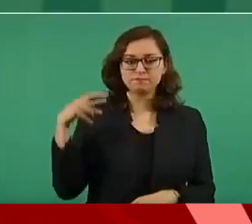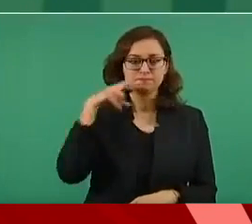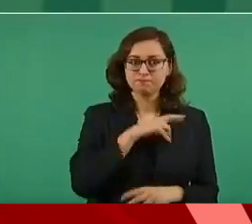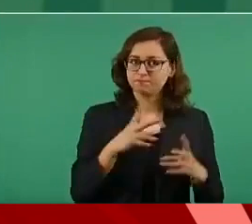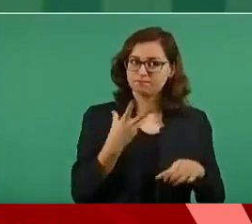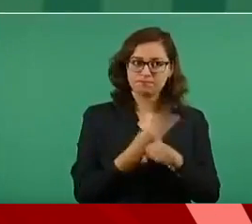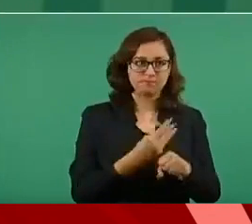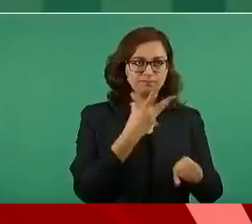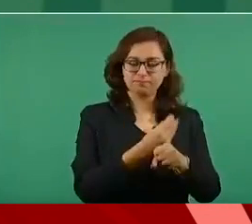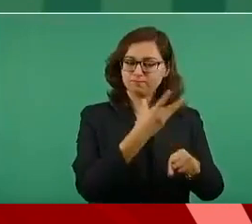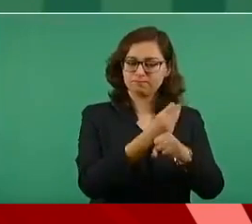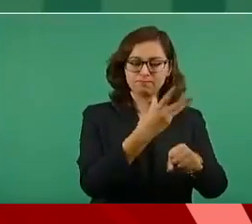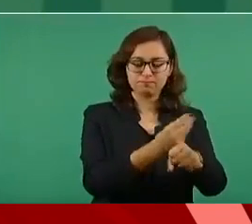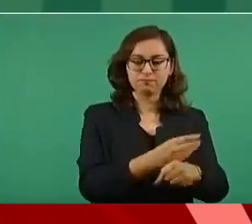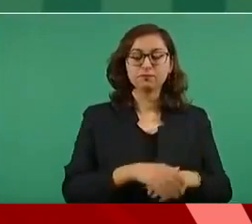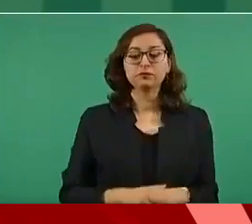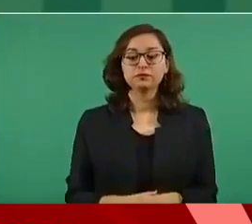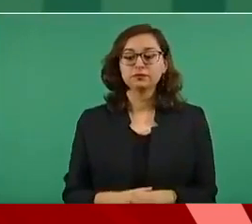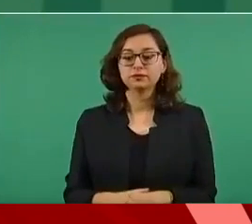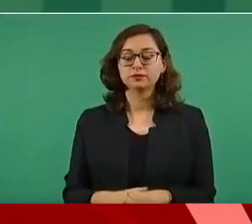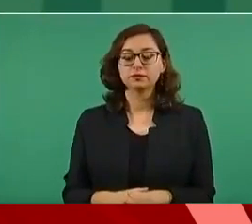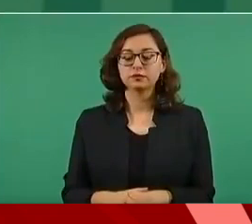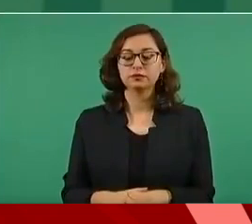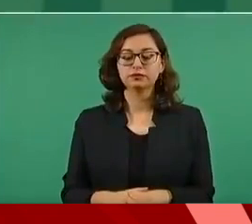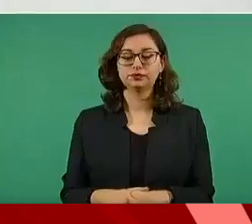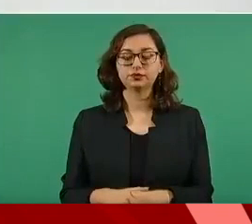rehabilitarla. Y hay